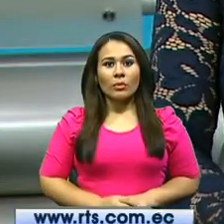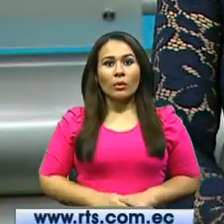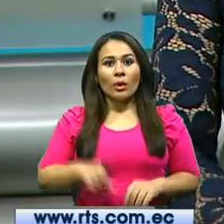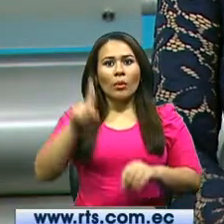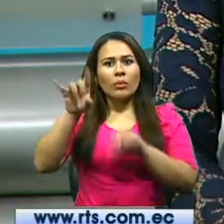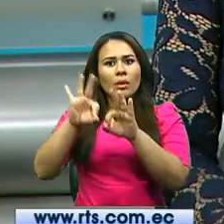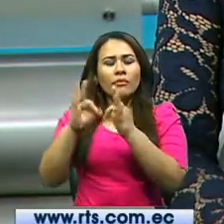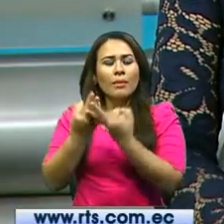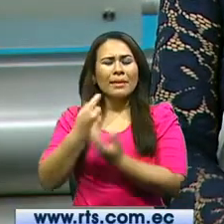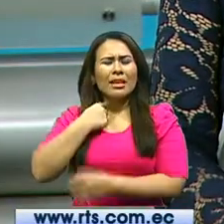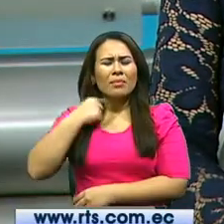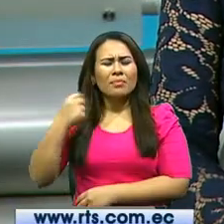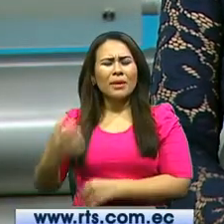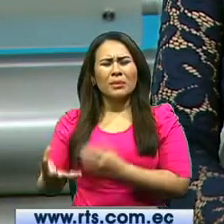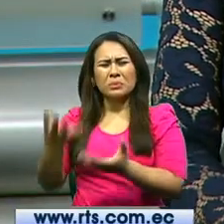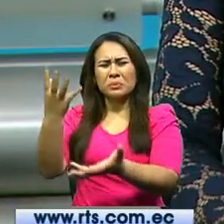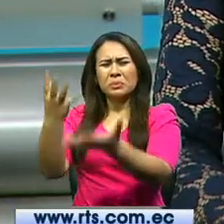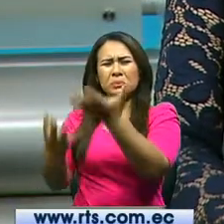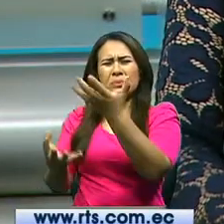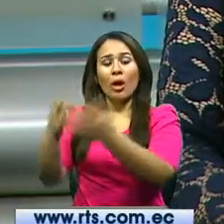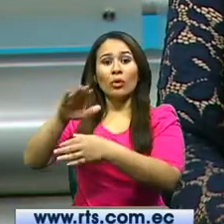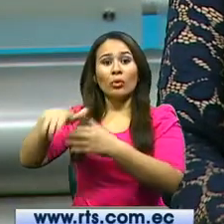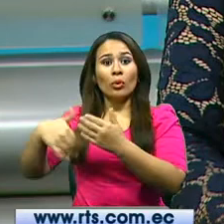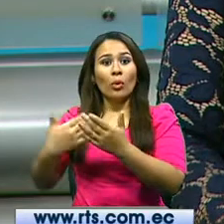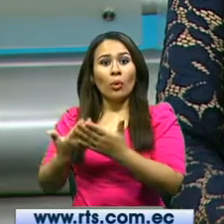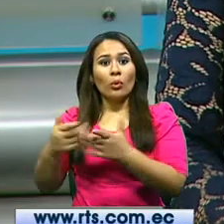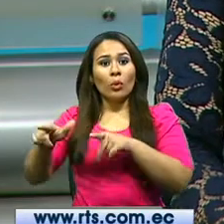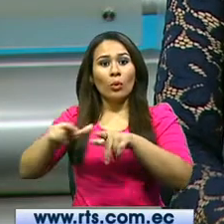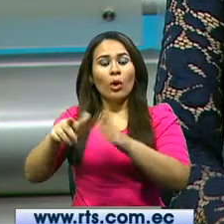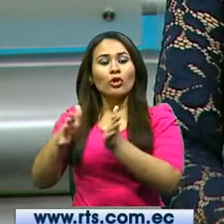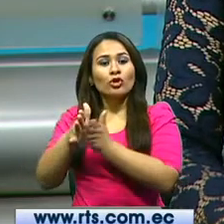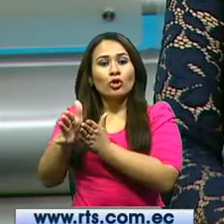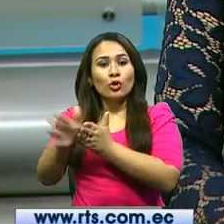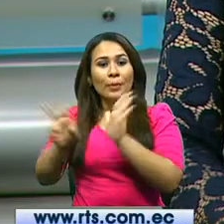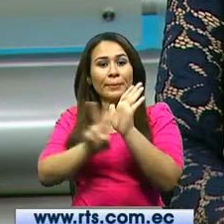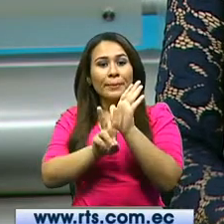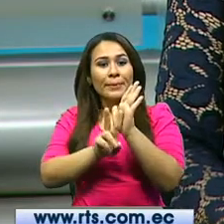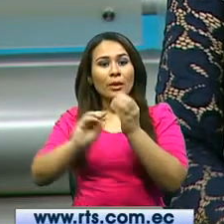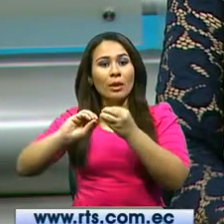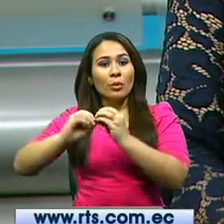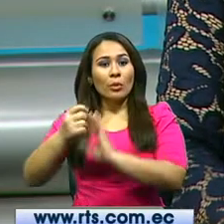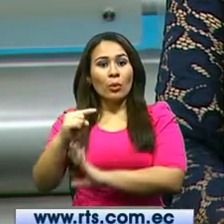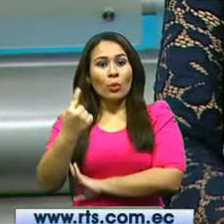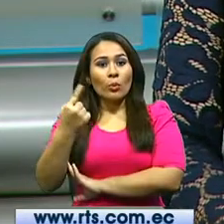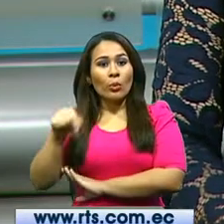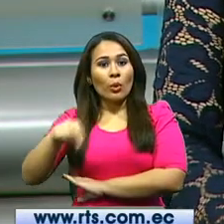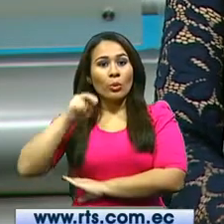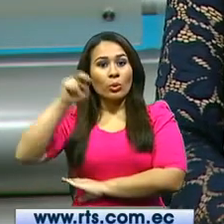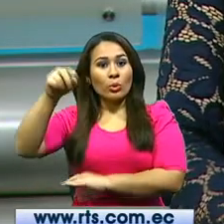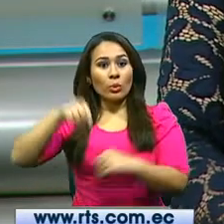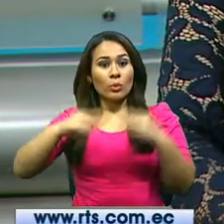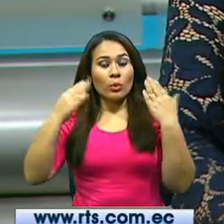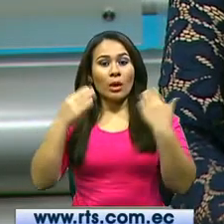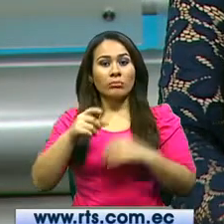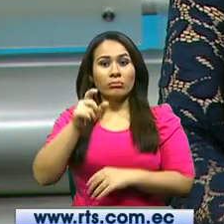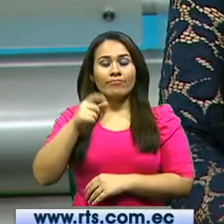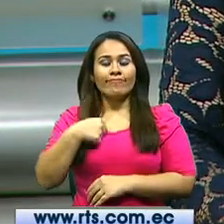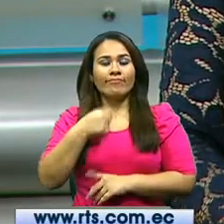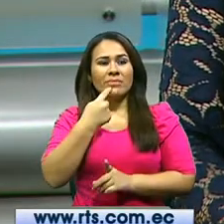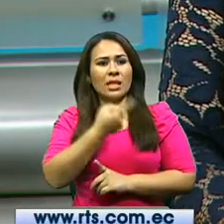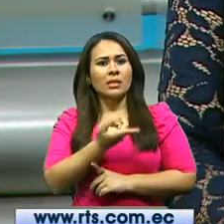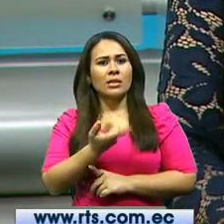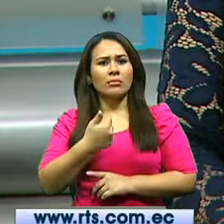Una familia que perdió bienes en un incendio ocurrido en el sector de Socio Vivienda 1 al noroeste de Guayaquil pide que la propietaria de